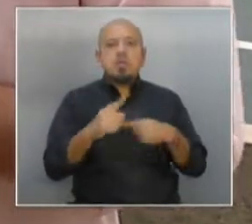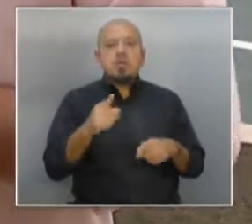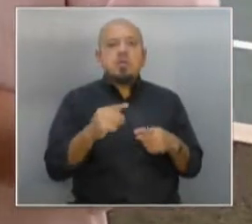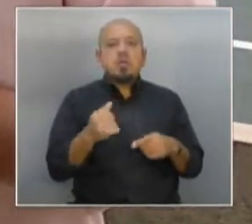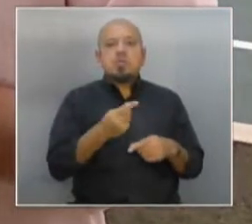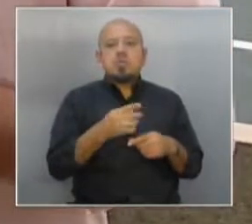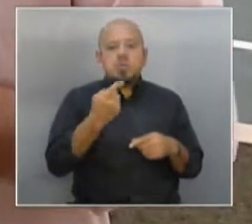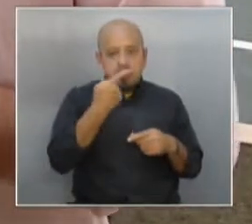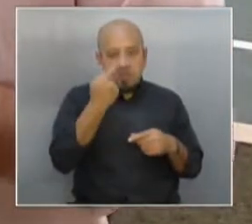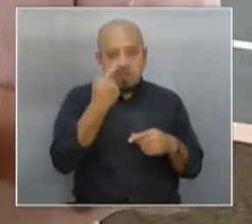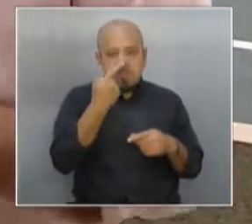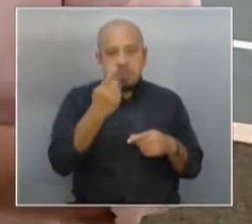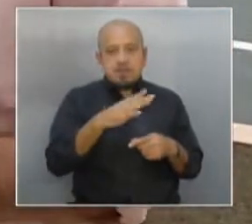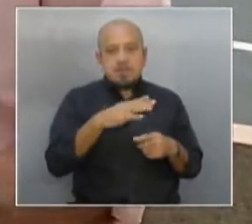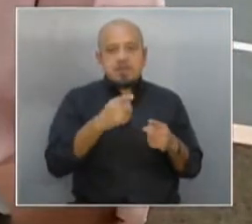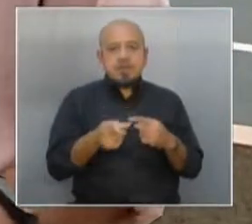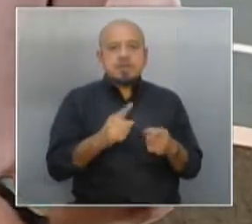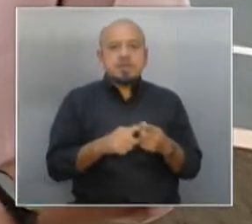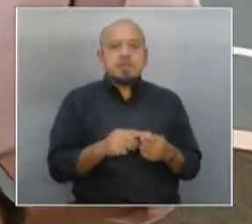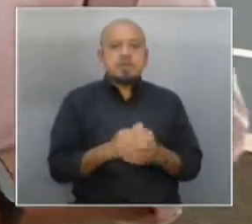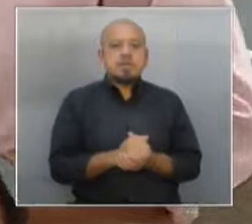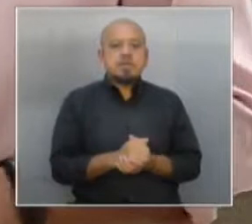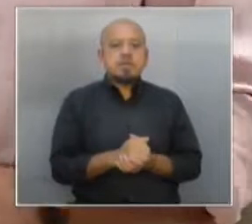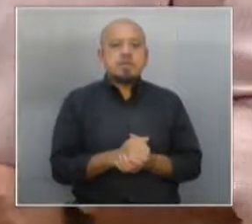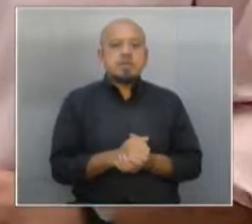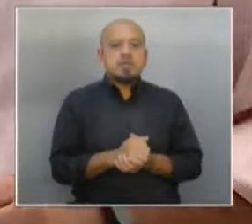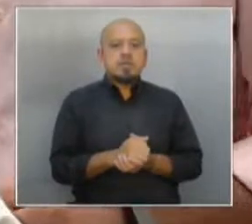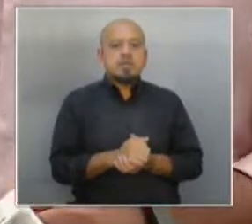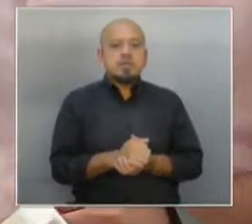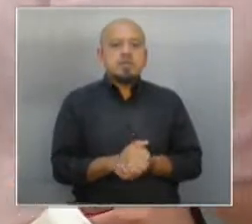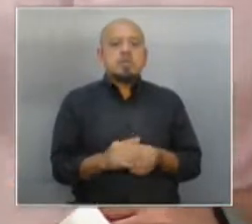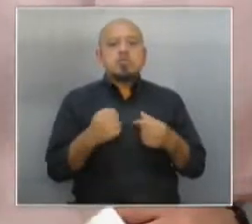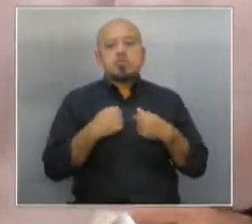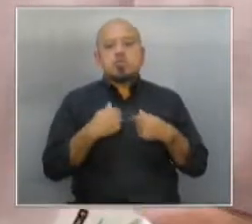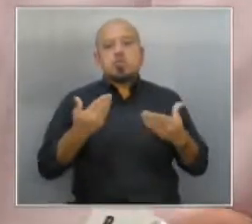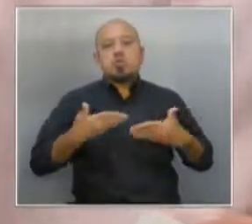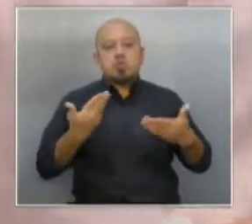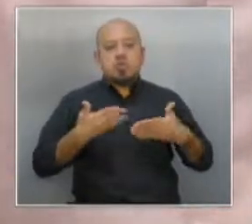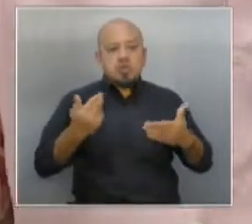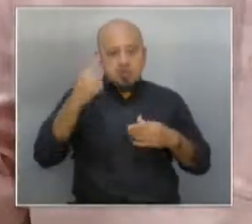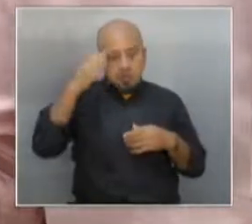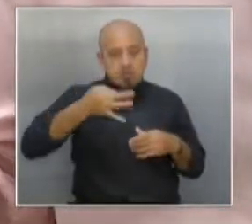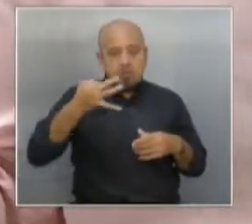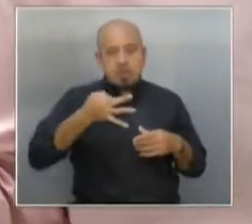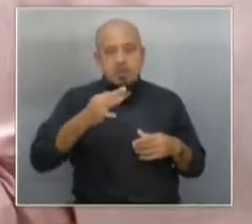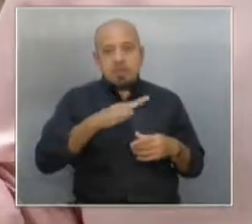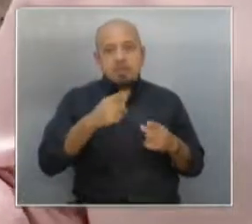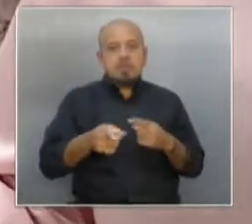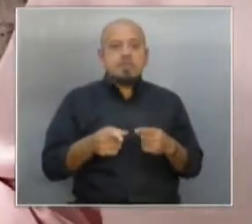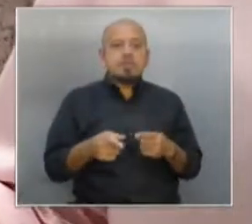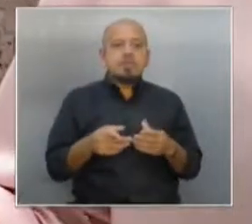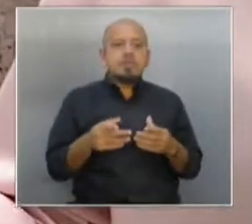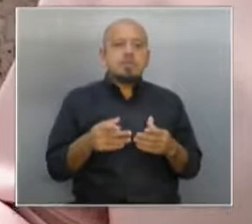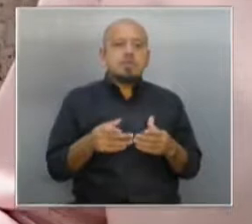interés hay del público de leer este tipo de contenidos? Bueno, nosotros estamos muy contentos. Realmente había una avidez por